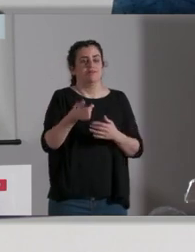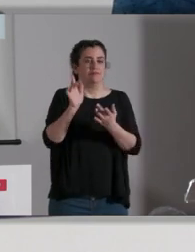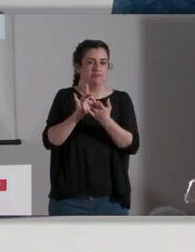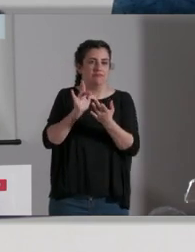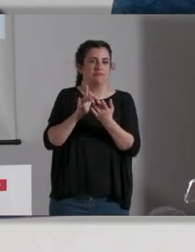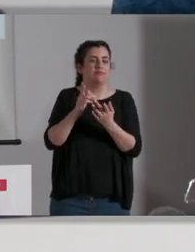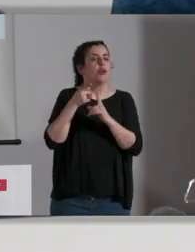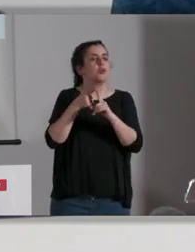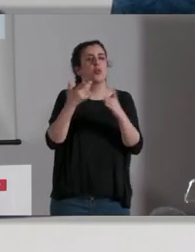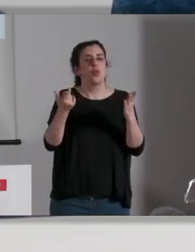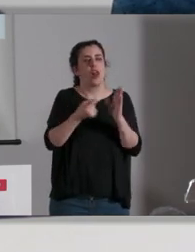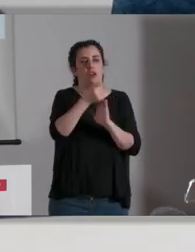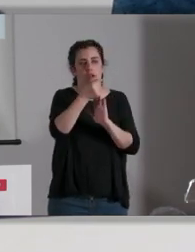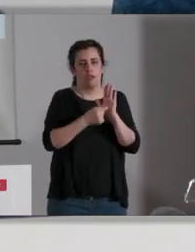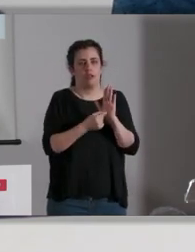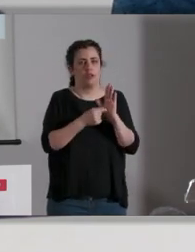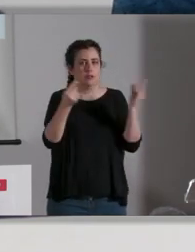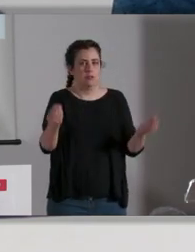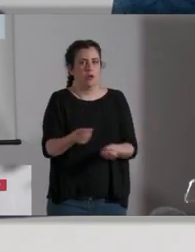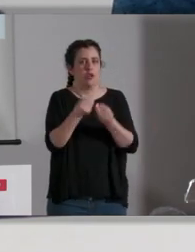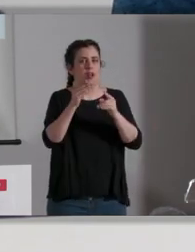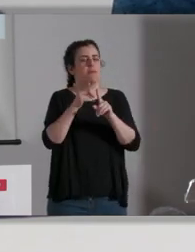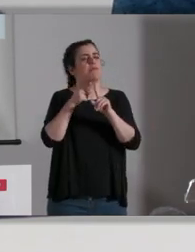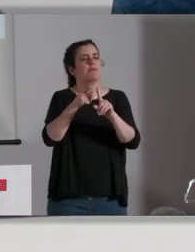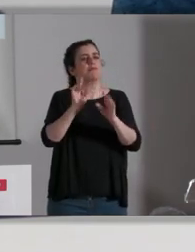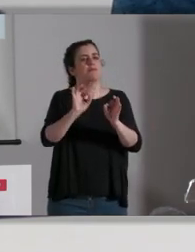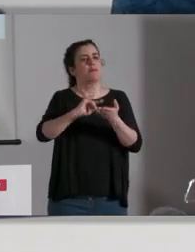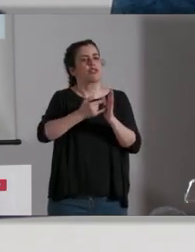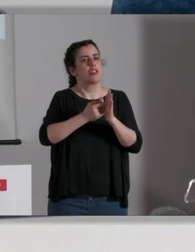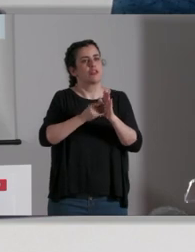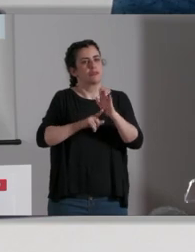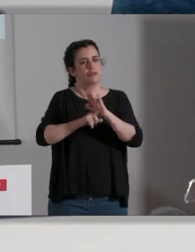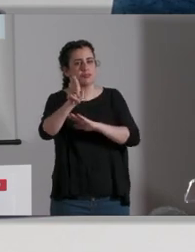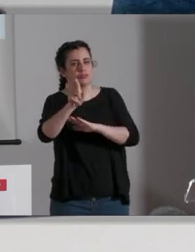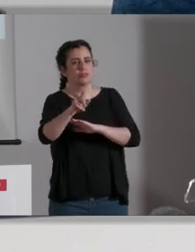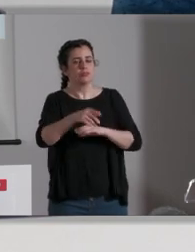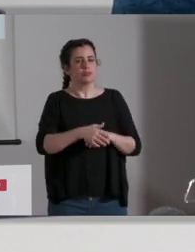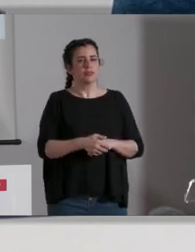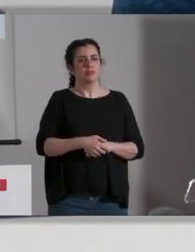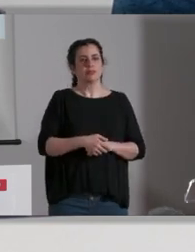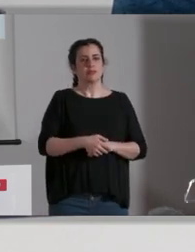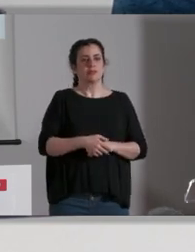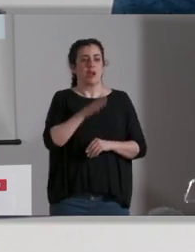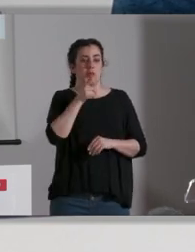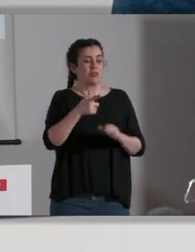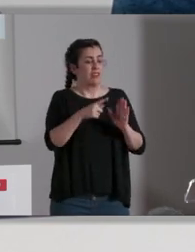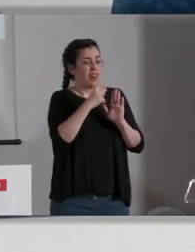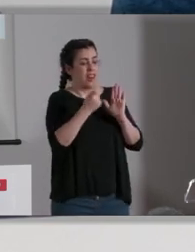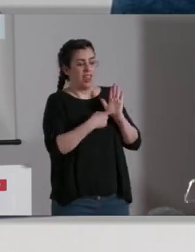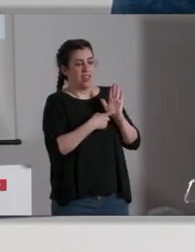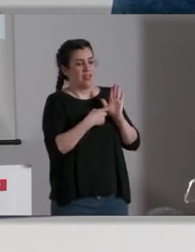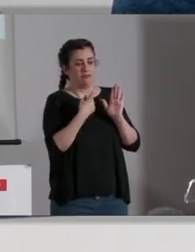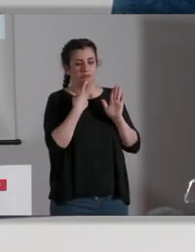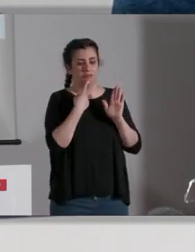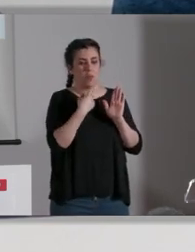de que se mejoren las condiciones para el desarrollo de este tipo de proyectos, haciendo frente al vacío legal que existe en cuanto